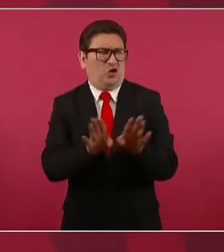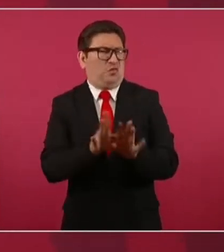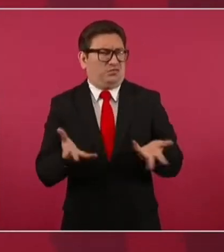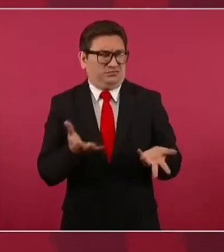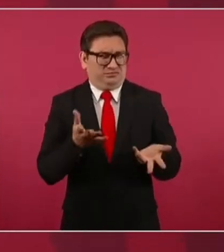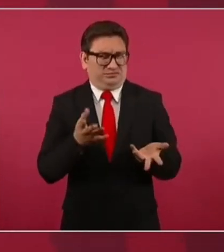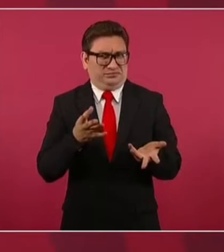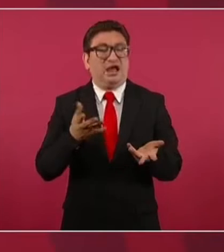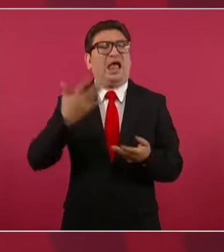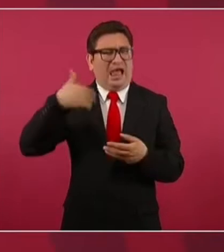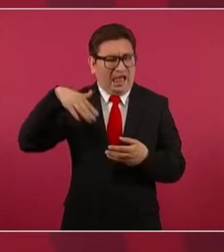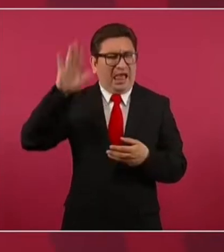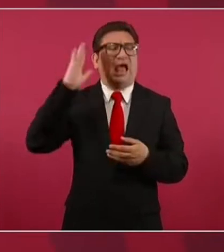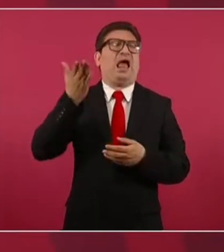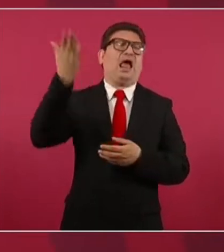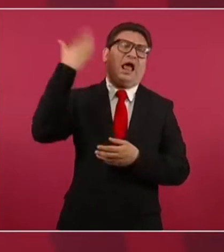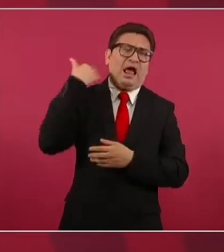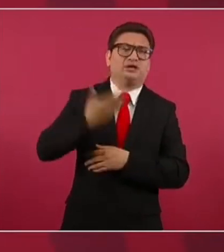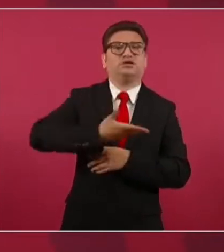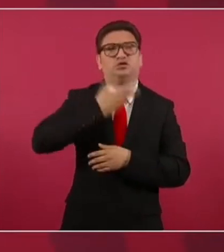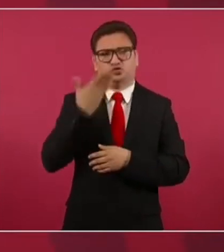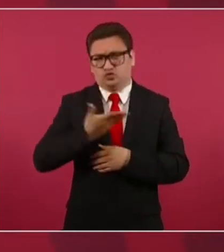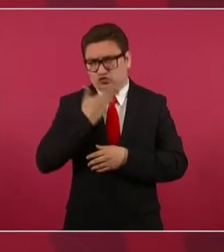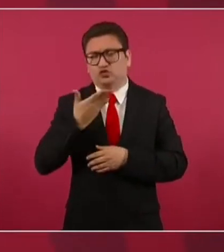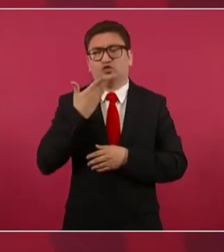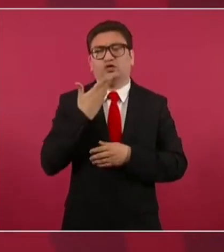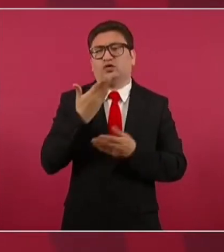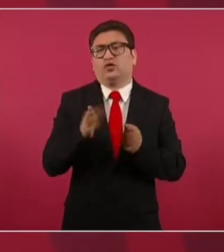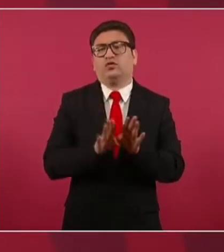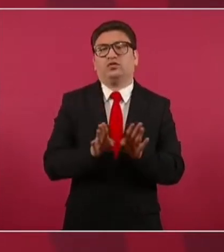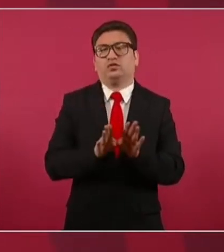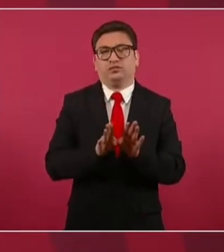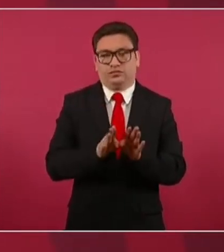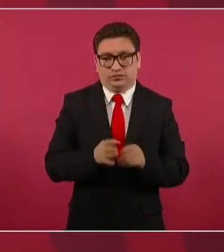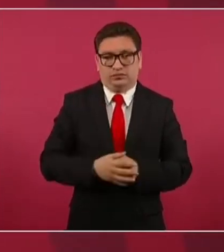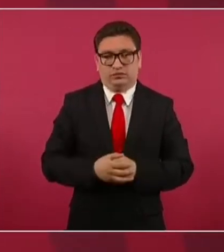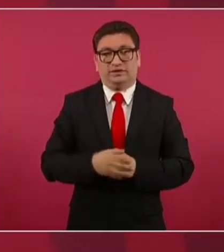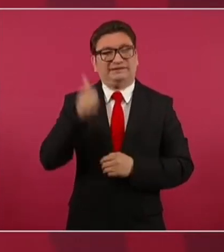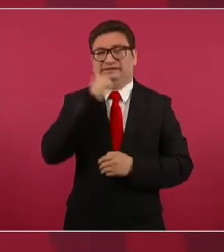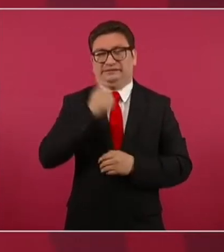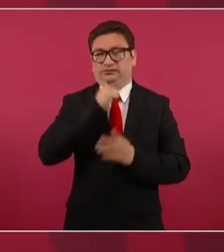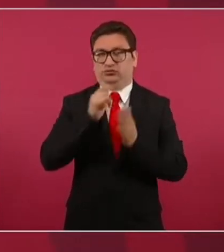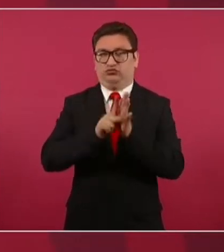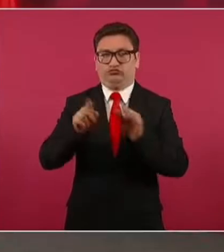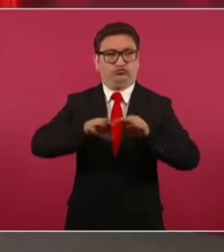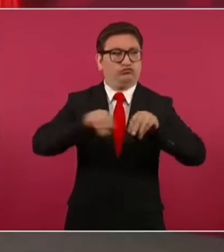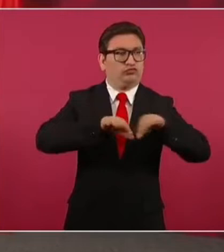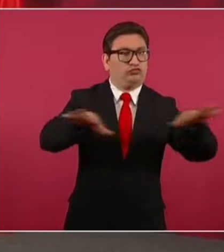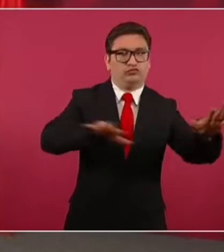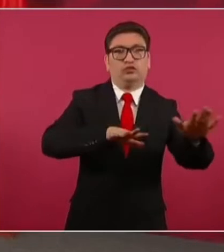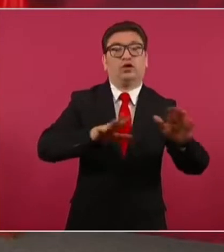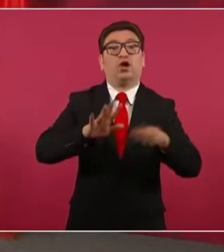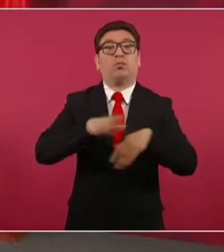Antes sí funcionaba la máxima del AMPA del periodismo de